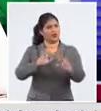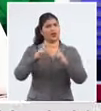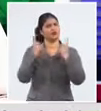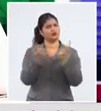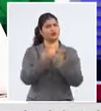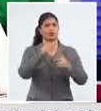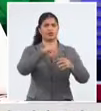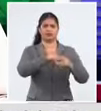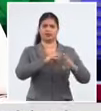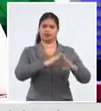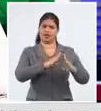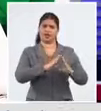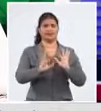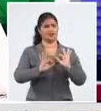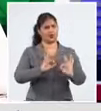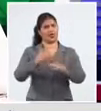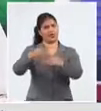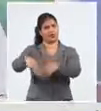esta forma, Cuba, con